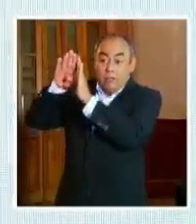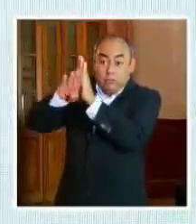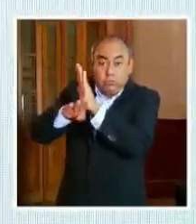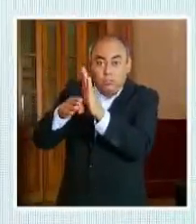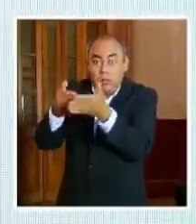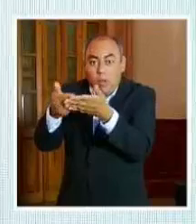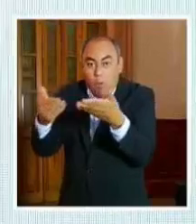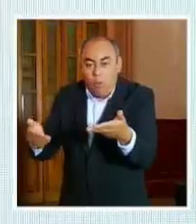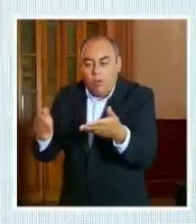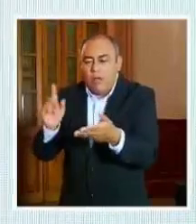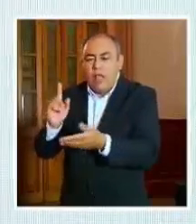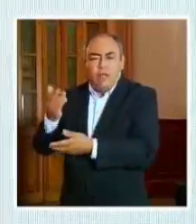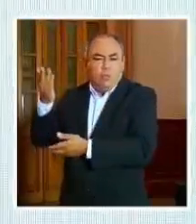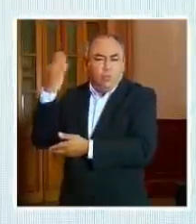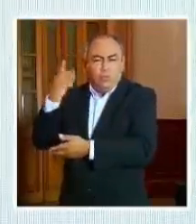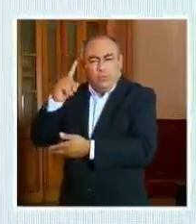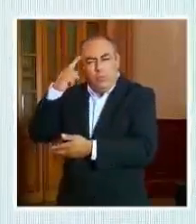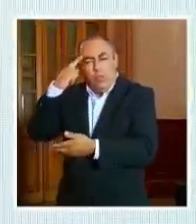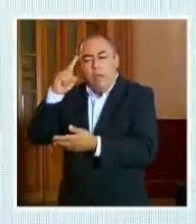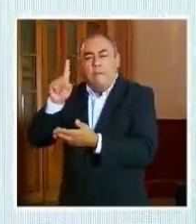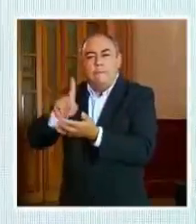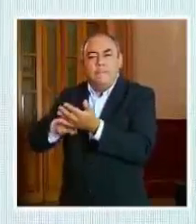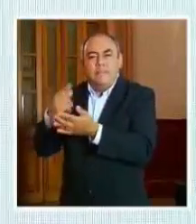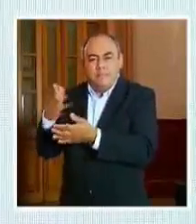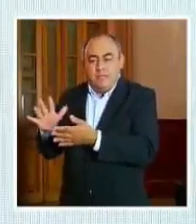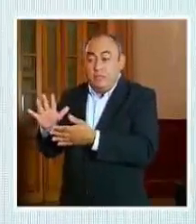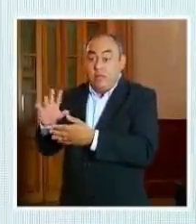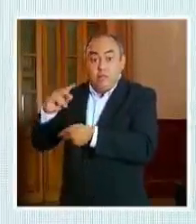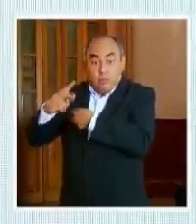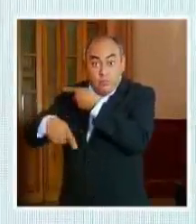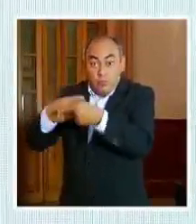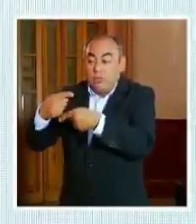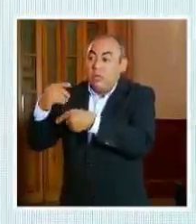con 1,010 hospitalizaciones pacientes